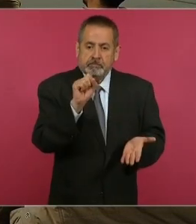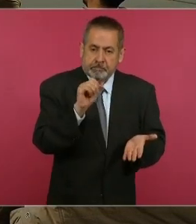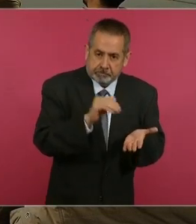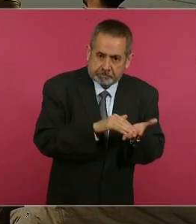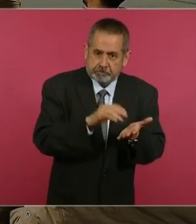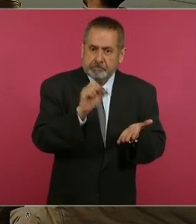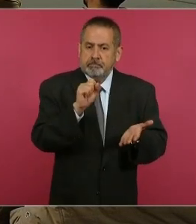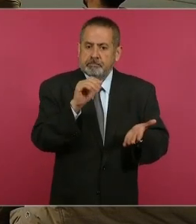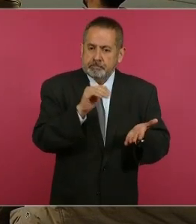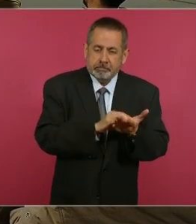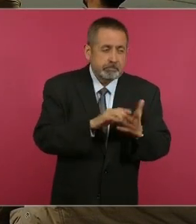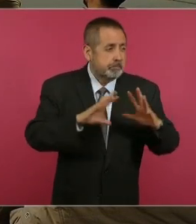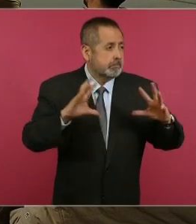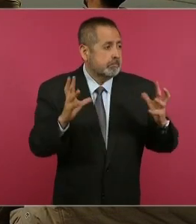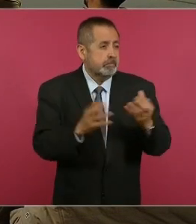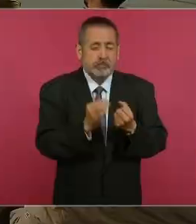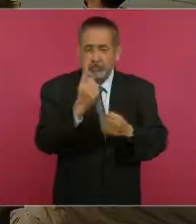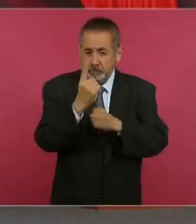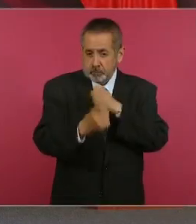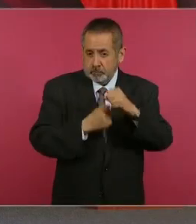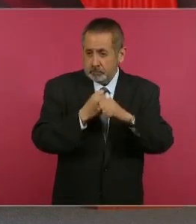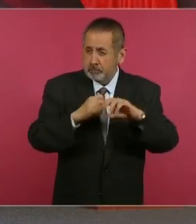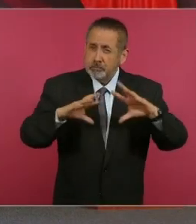al año como 800,000